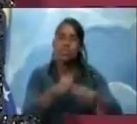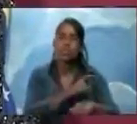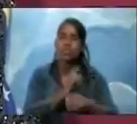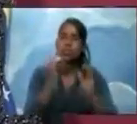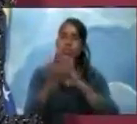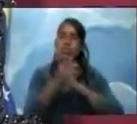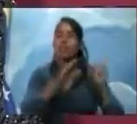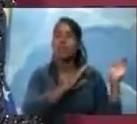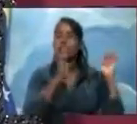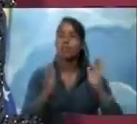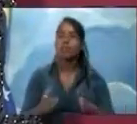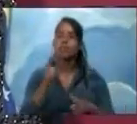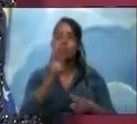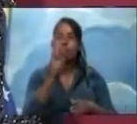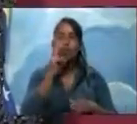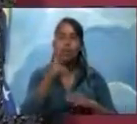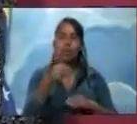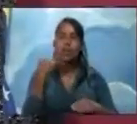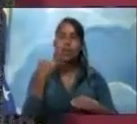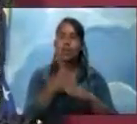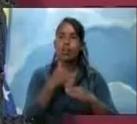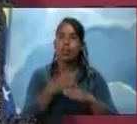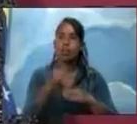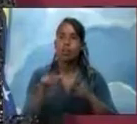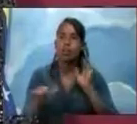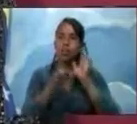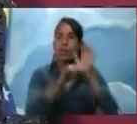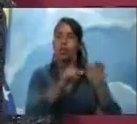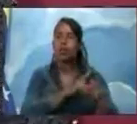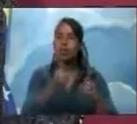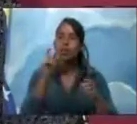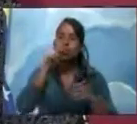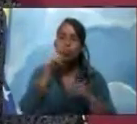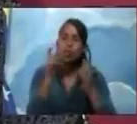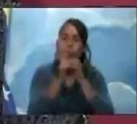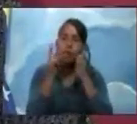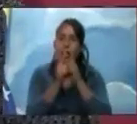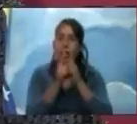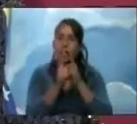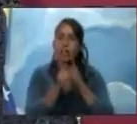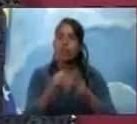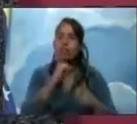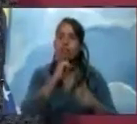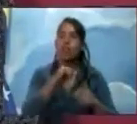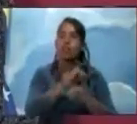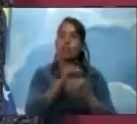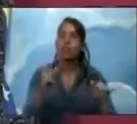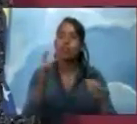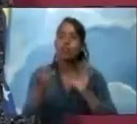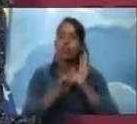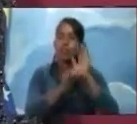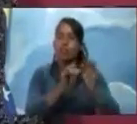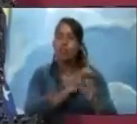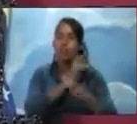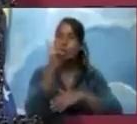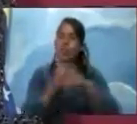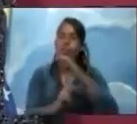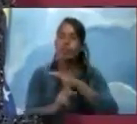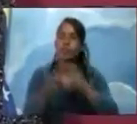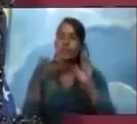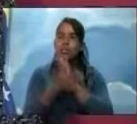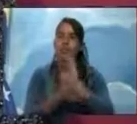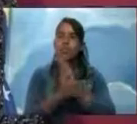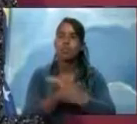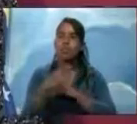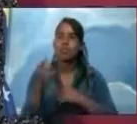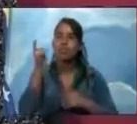los cristianos, y ellos lo veían como la imagen de este cuerno pequeño, y es como ya una imagen profética acerca de lo